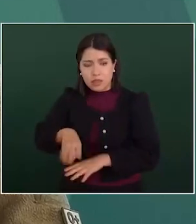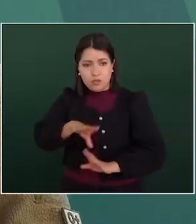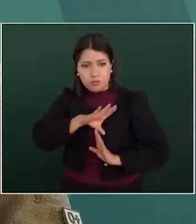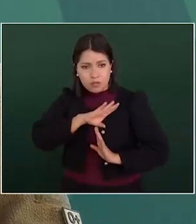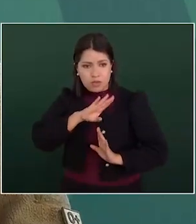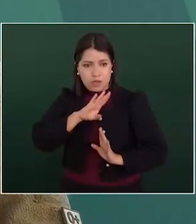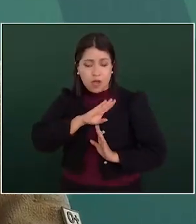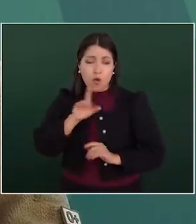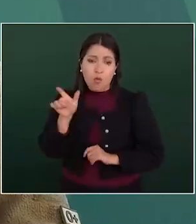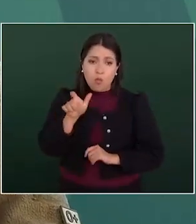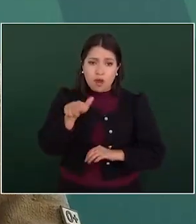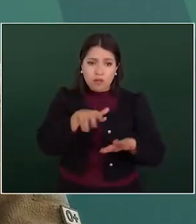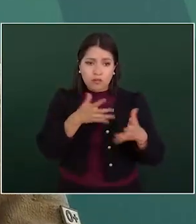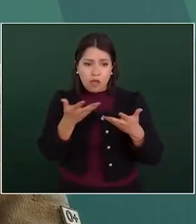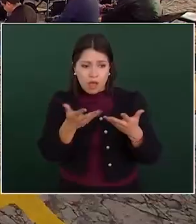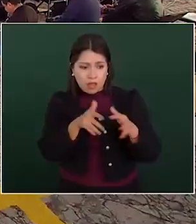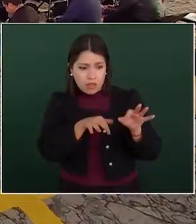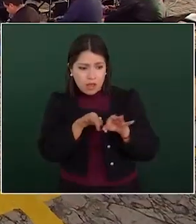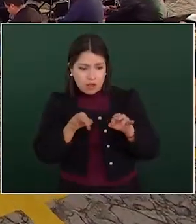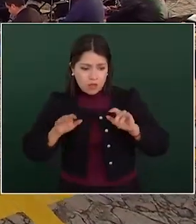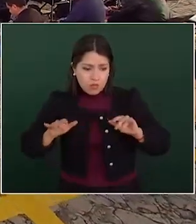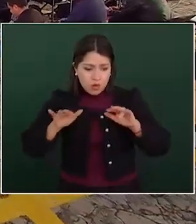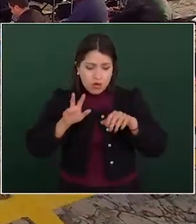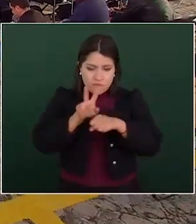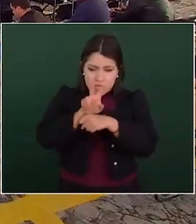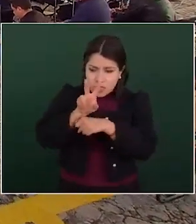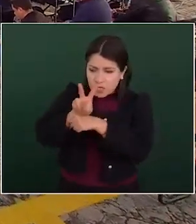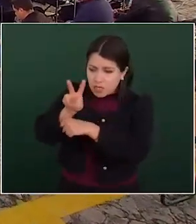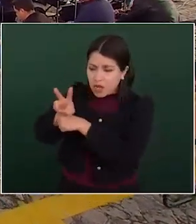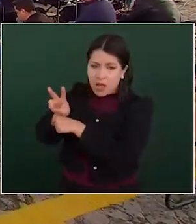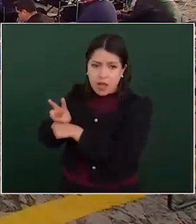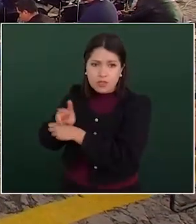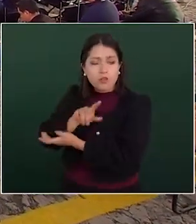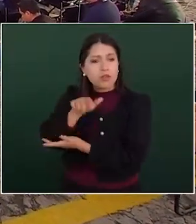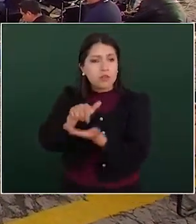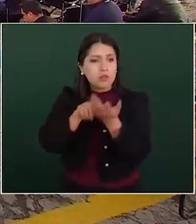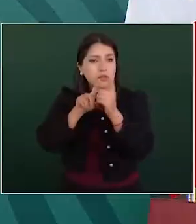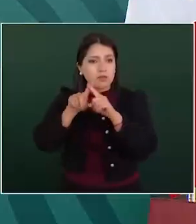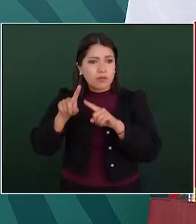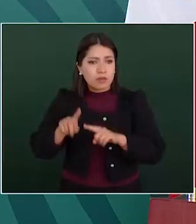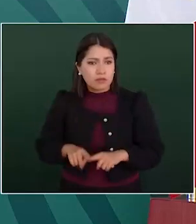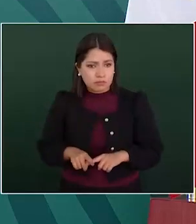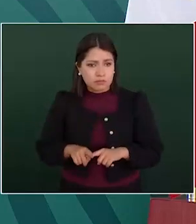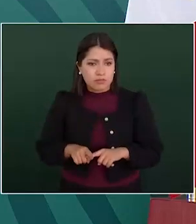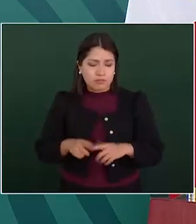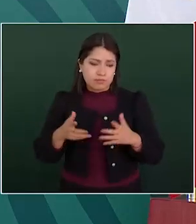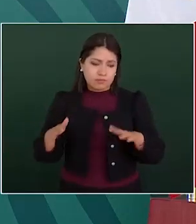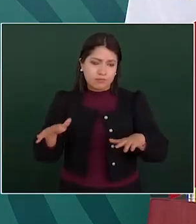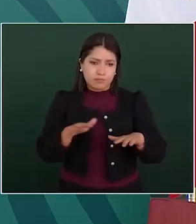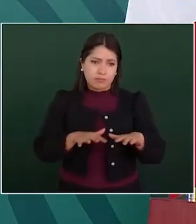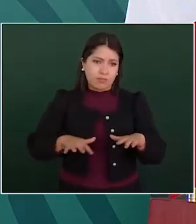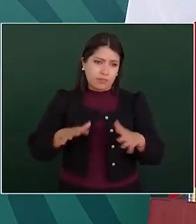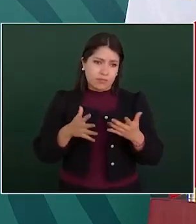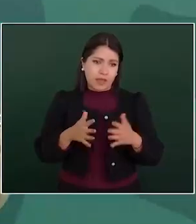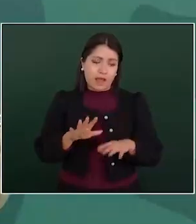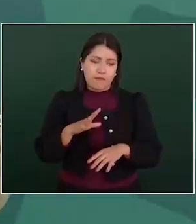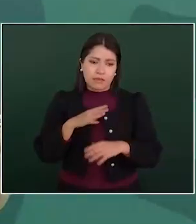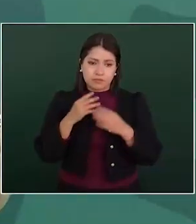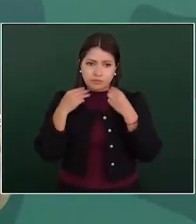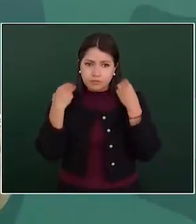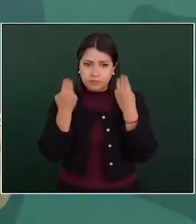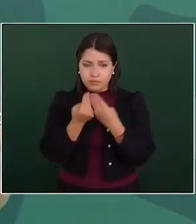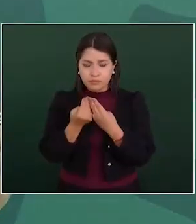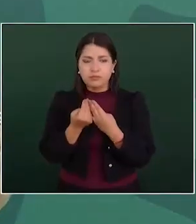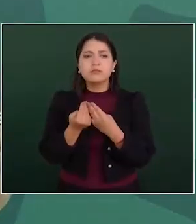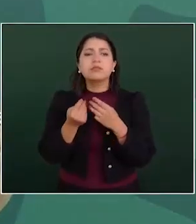de reconocimiento o patrullajes en las áreas donde tiene presencia la delincuencia organizada. Ya